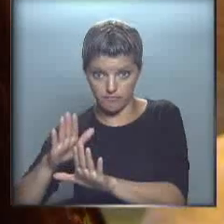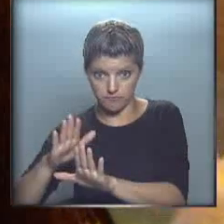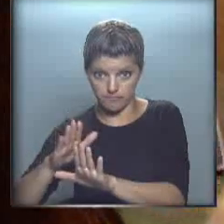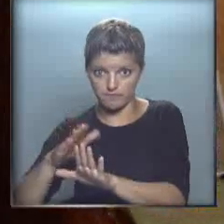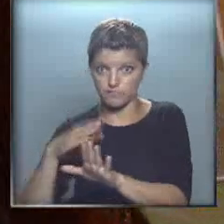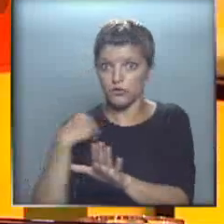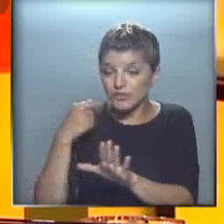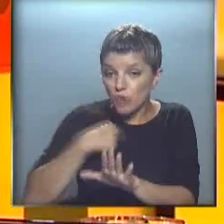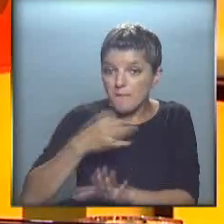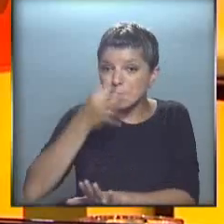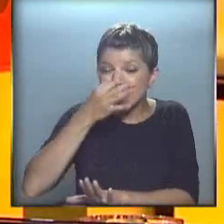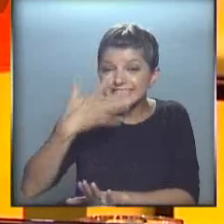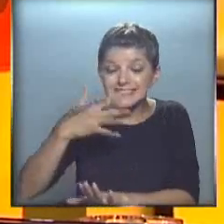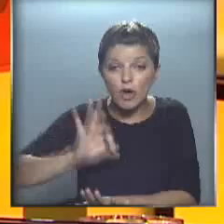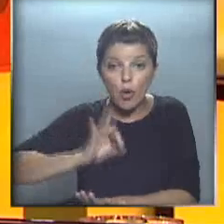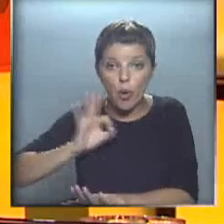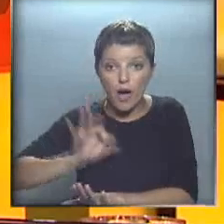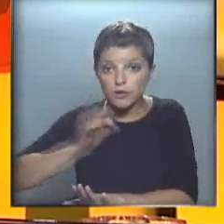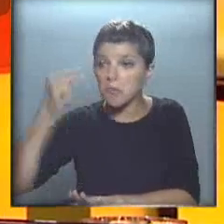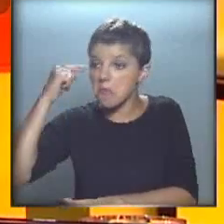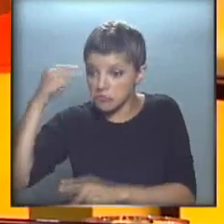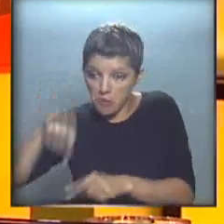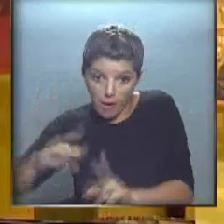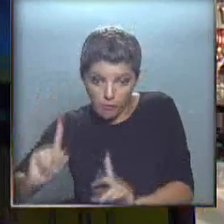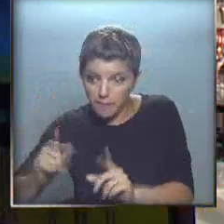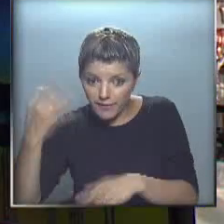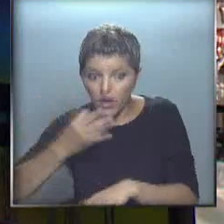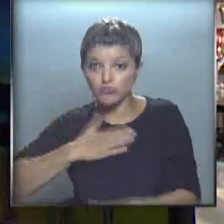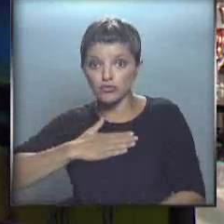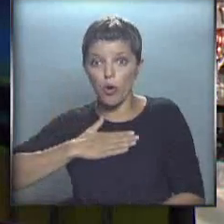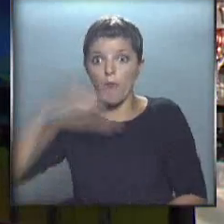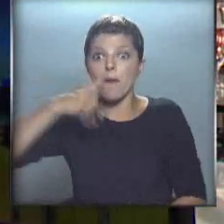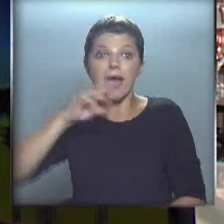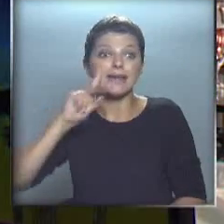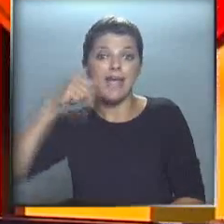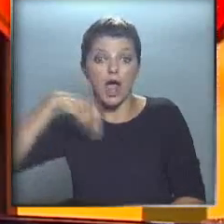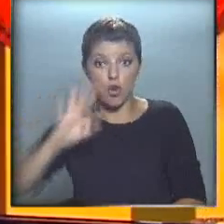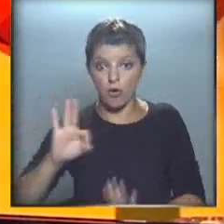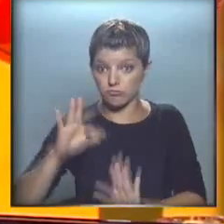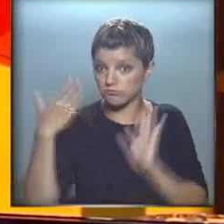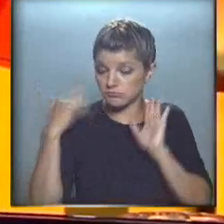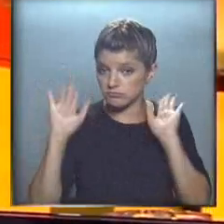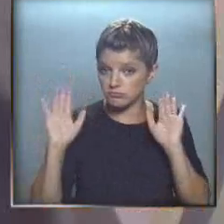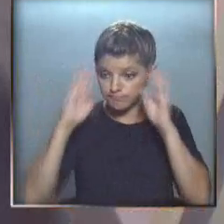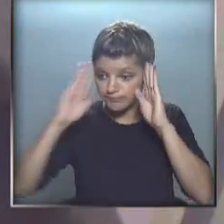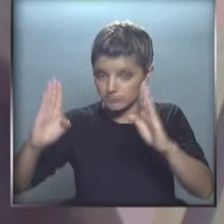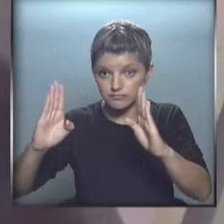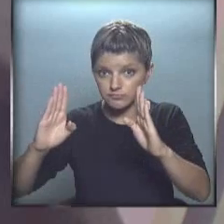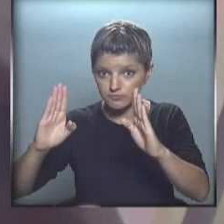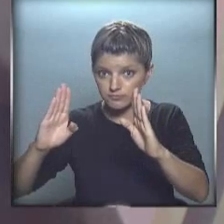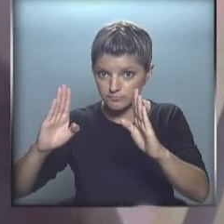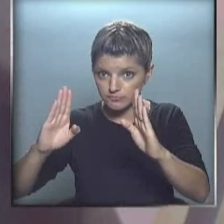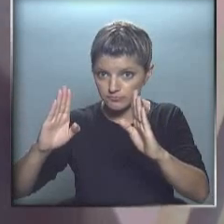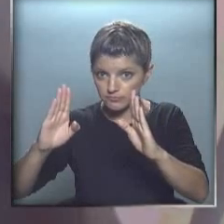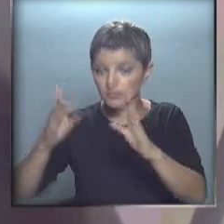yo viví 25 años... Sin saberlo. Sin saberlo, que era Juan, como Mariano. Y gracias a la lucha de las